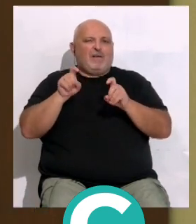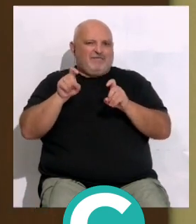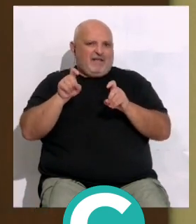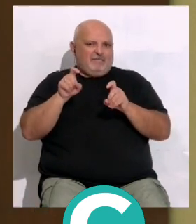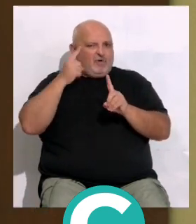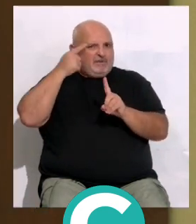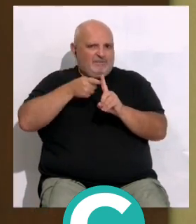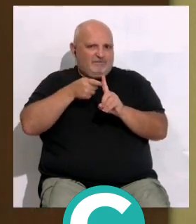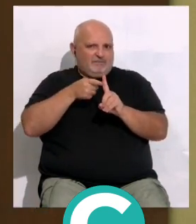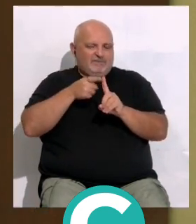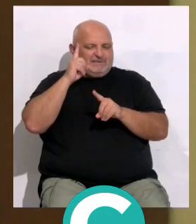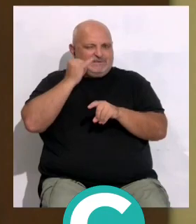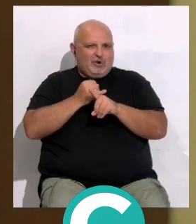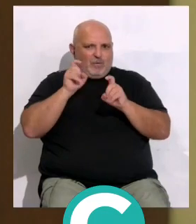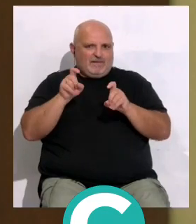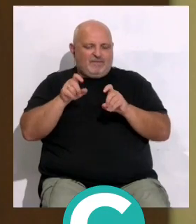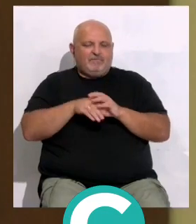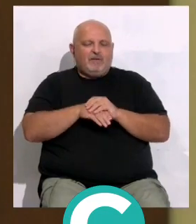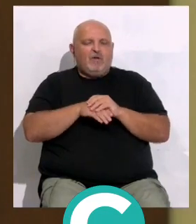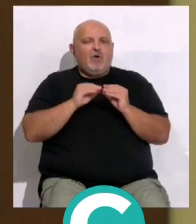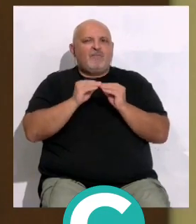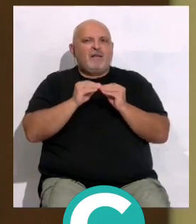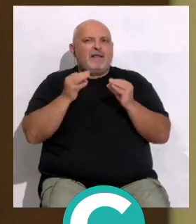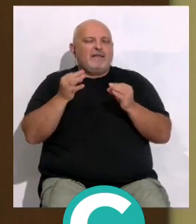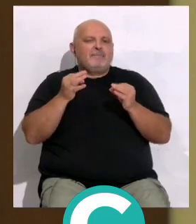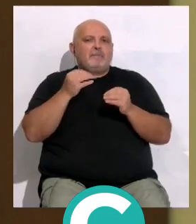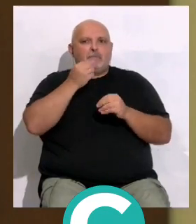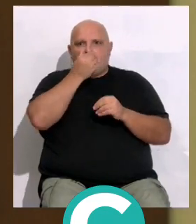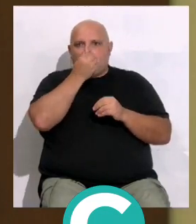psicoeducativa, en la que de alguna forma